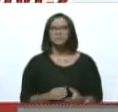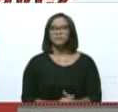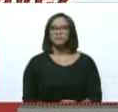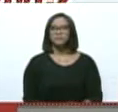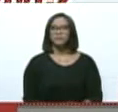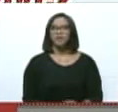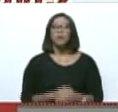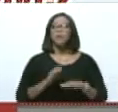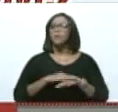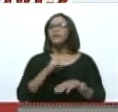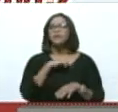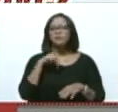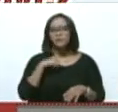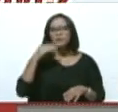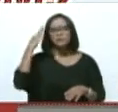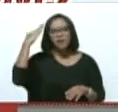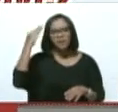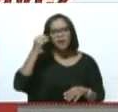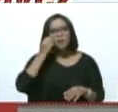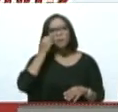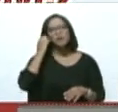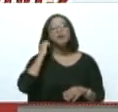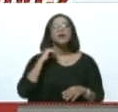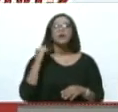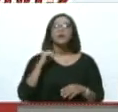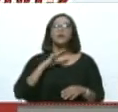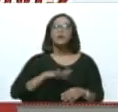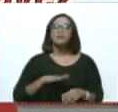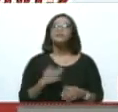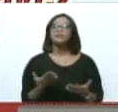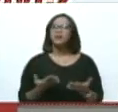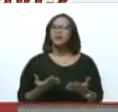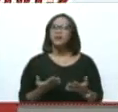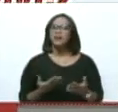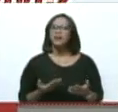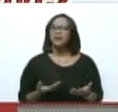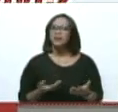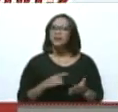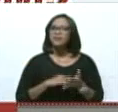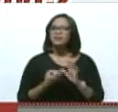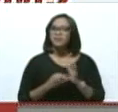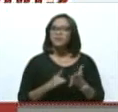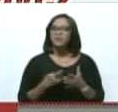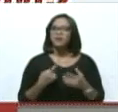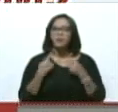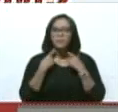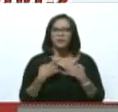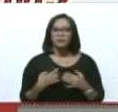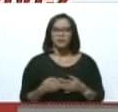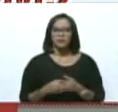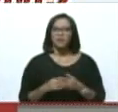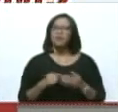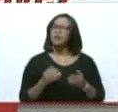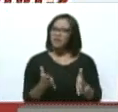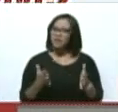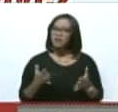Porque nosotros sabemos lo que está en juego. No lo que se ha logrado, sino lo que se puede lograr. En paz, en